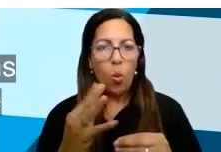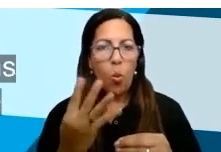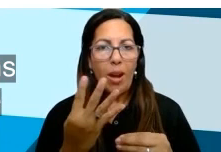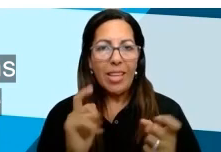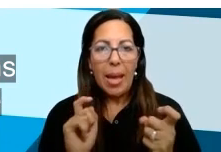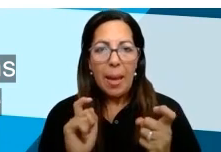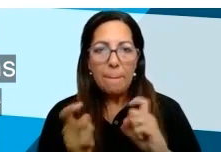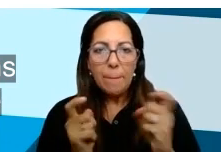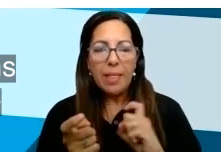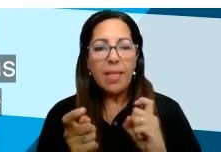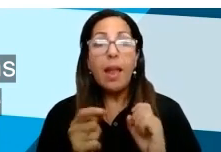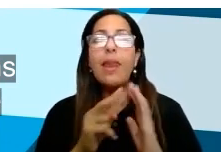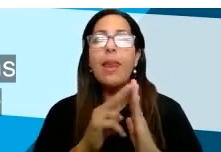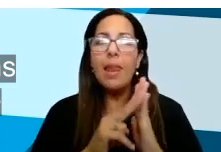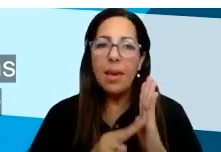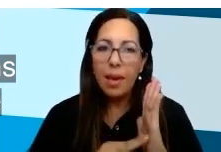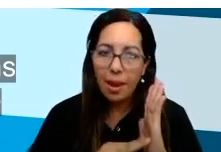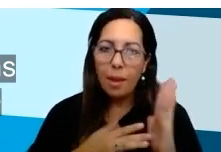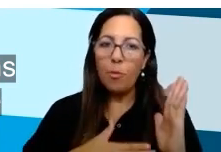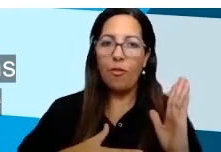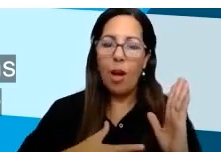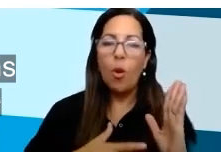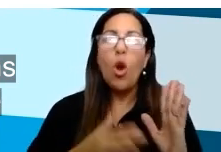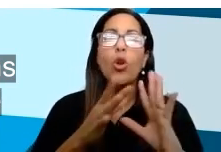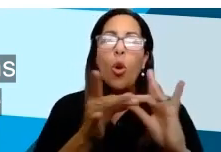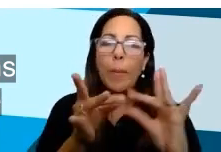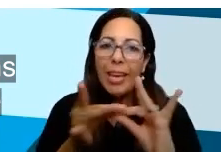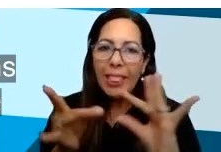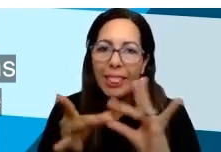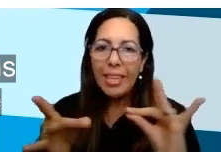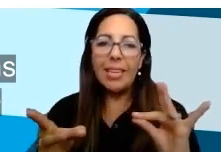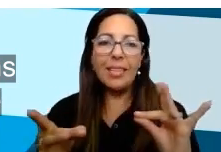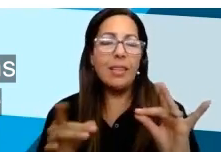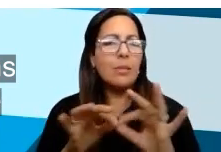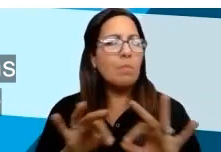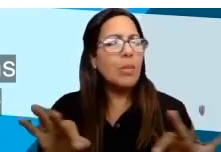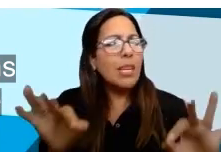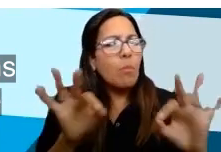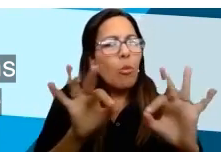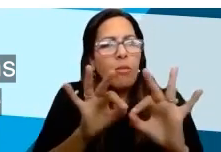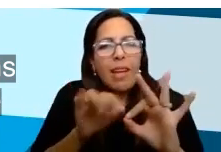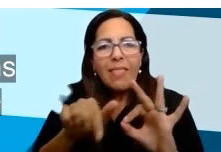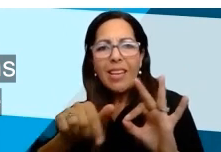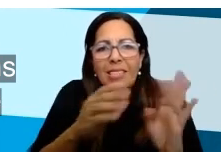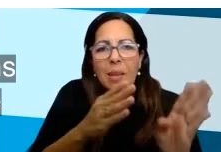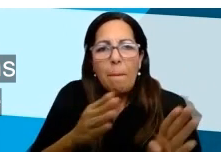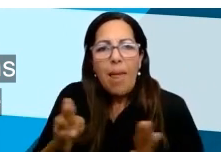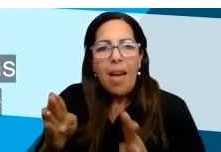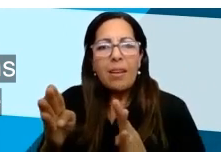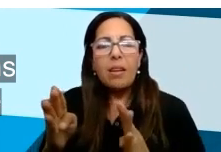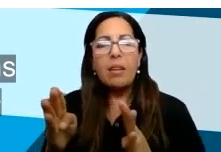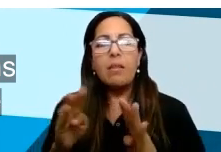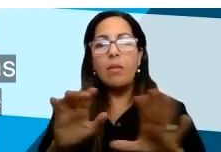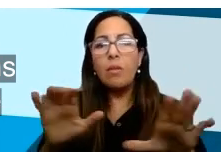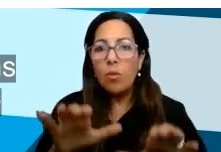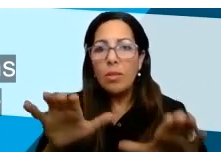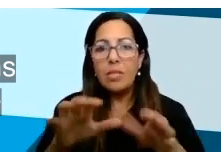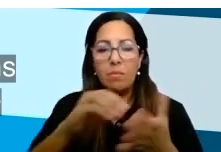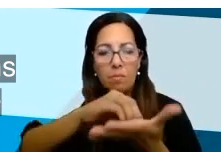Lean la cuarta enmienda, por favor, hagan comentarios. Bien importante, estos planes de acción los escribimos basado en